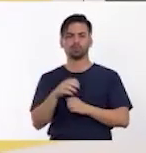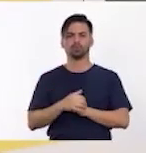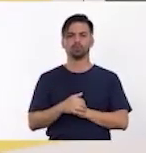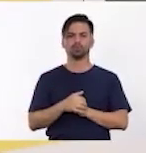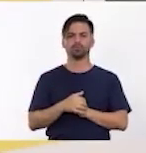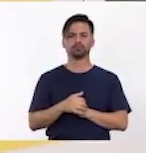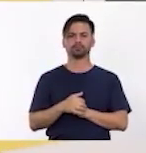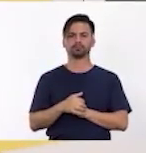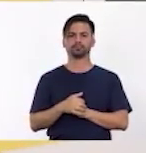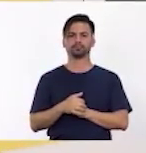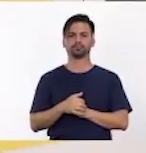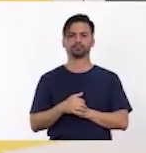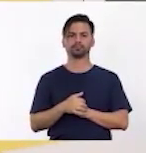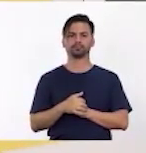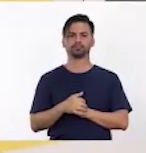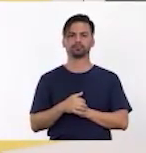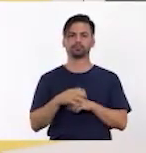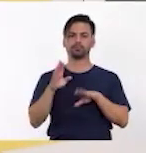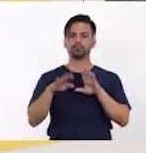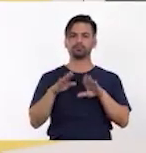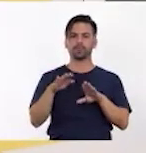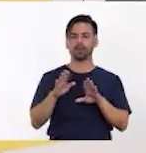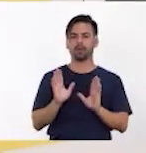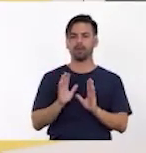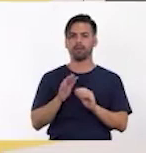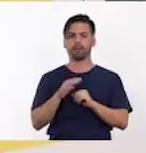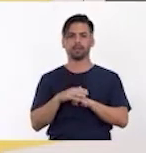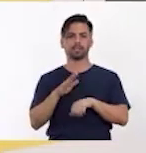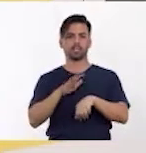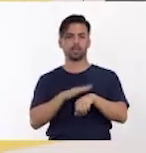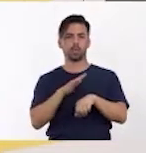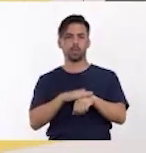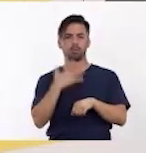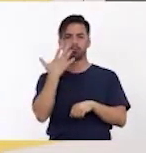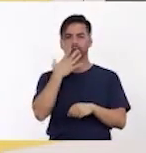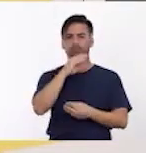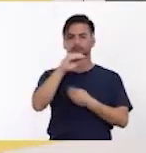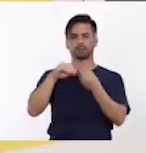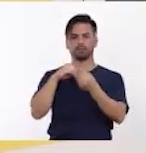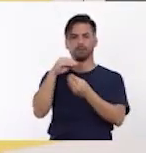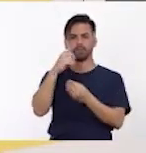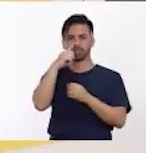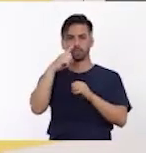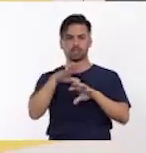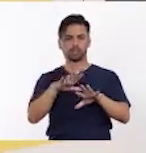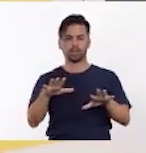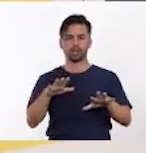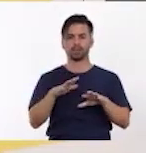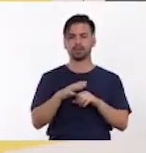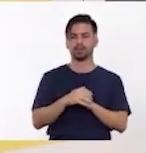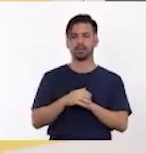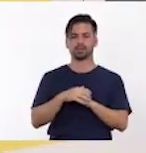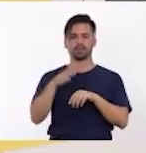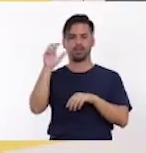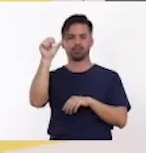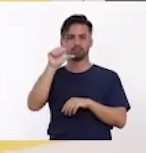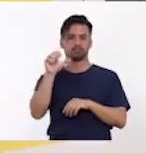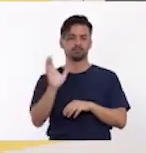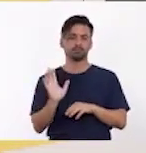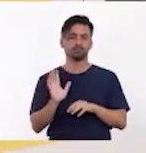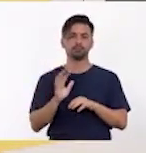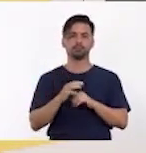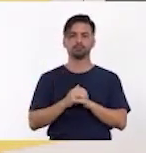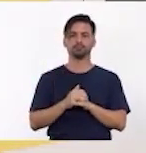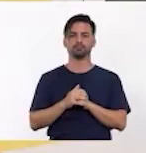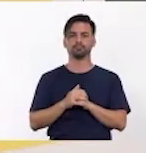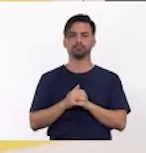lo mejor un día quieren echarle la culpa al mundo subdesarrollado de todas estas cosas que está pasando. Por lo tanto, los trabajos que